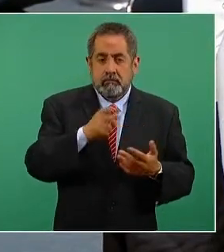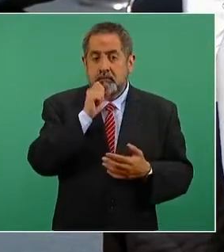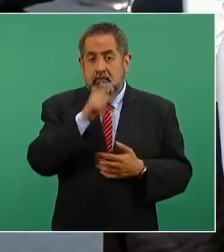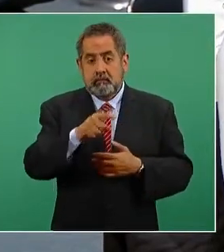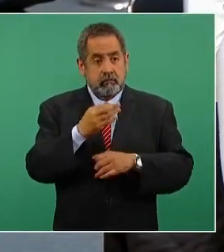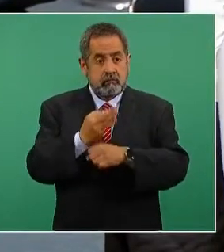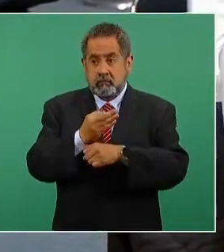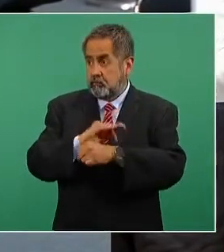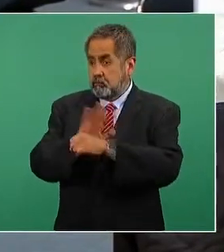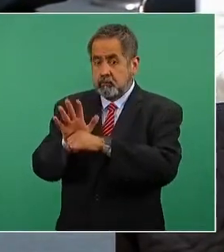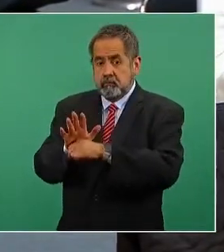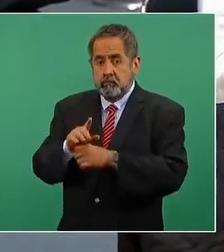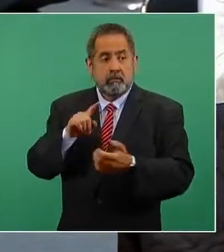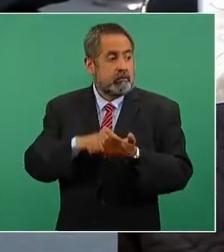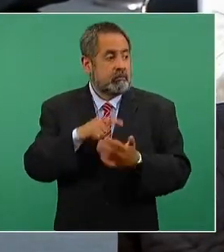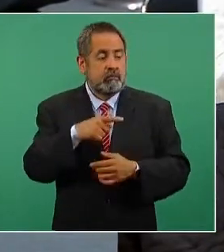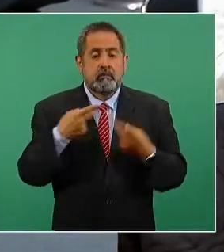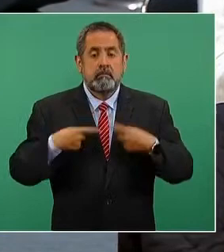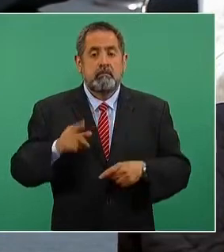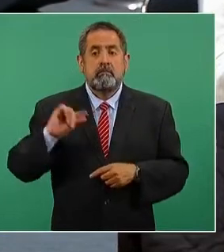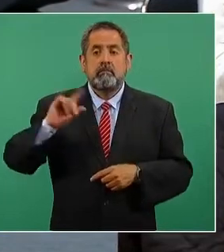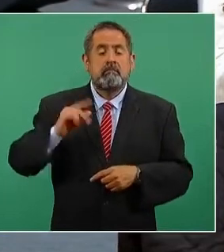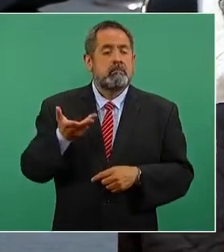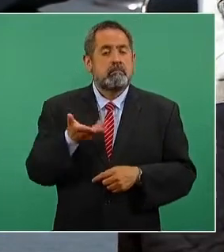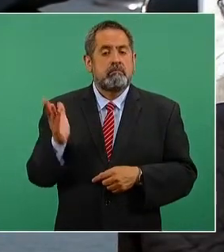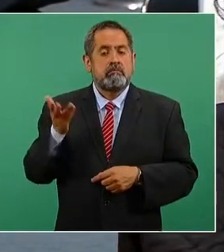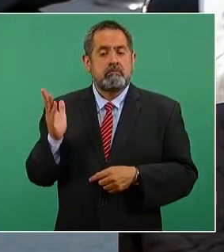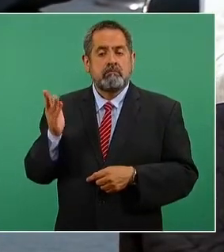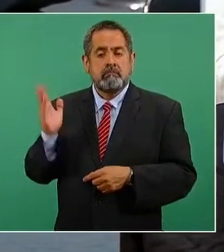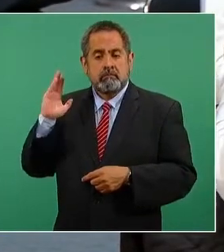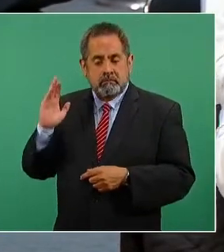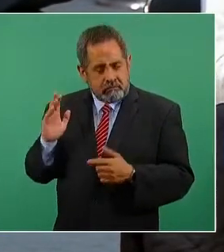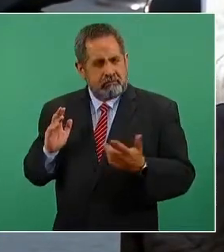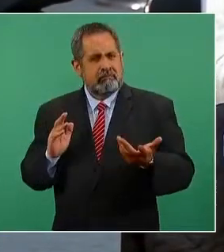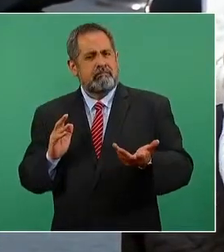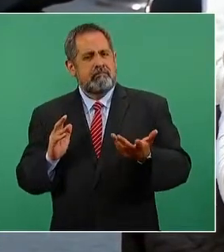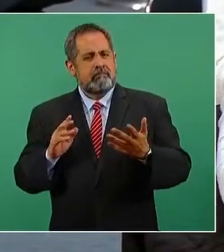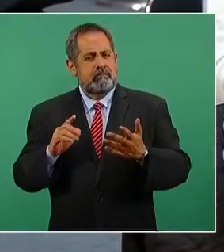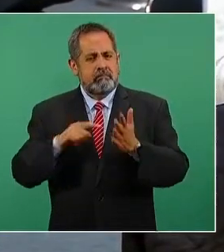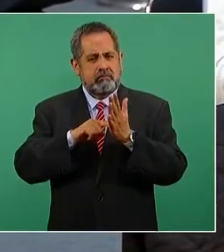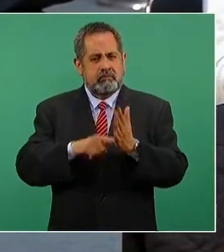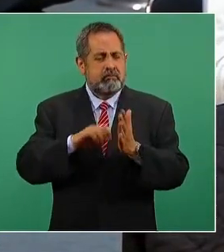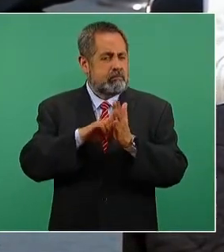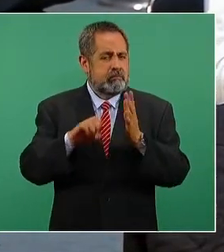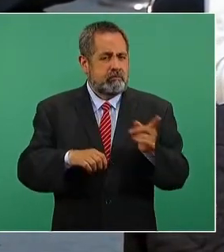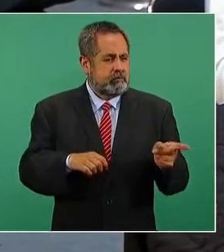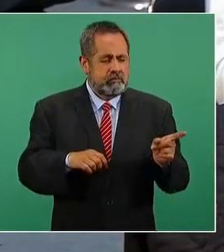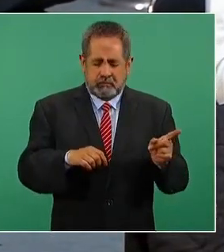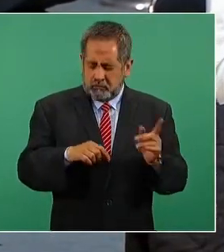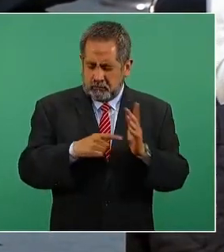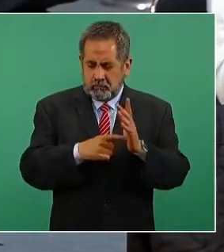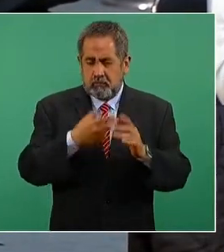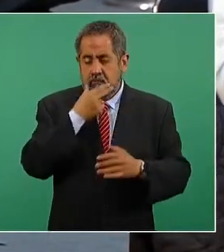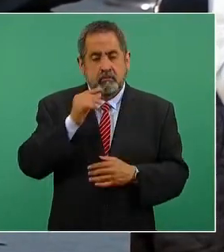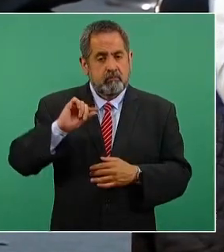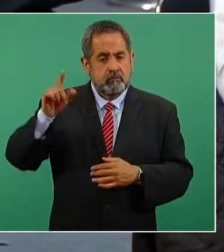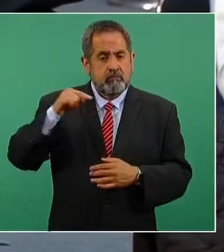tiempos de pandemia despidió a muchos funcionarios públicos. Hay un ejemplo muy importante de un